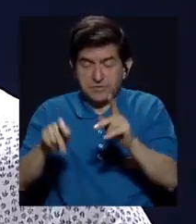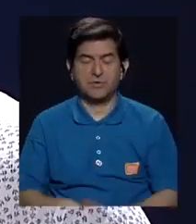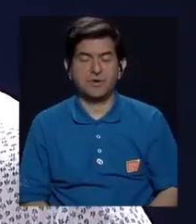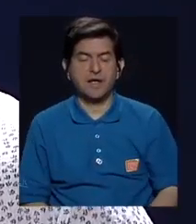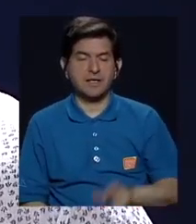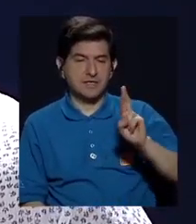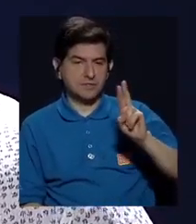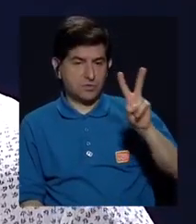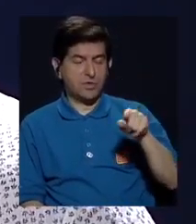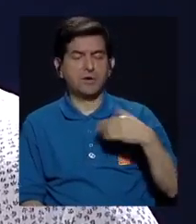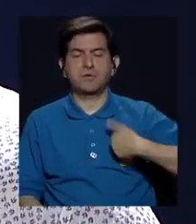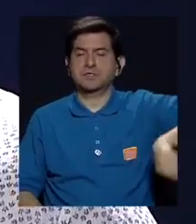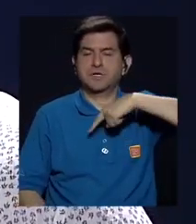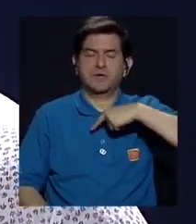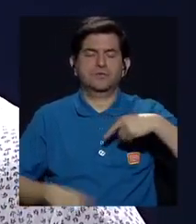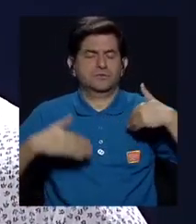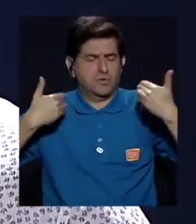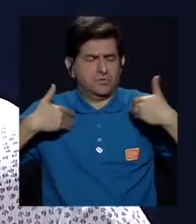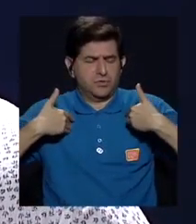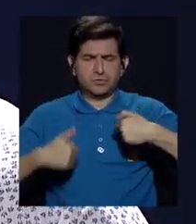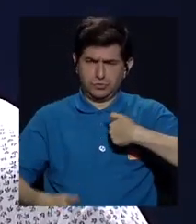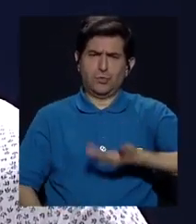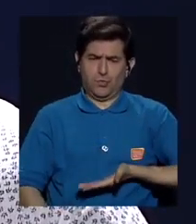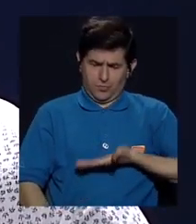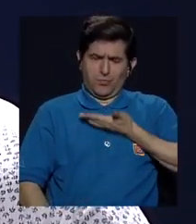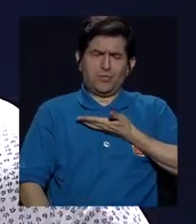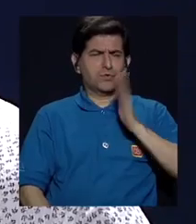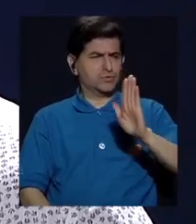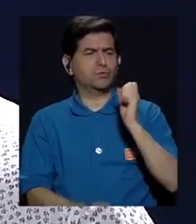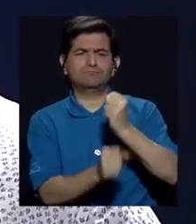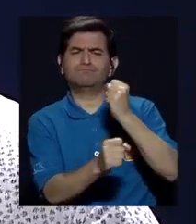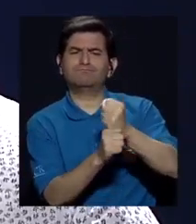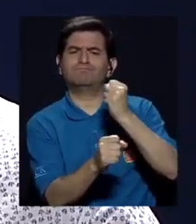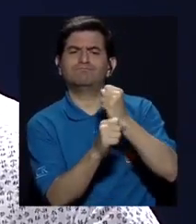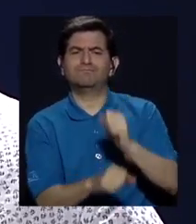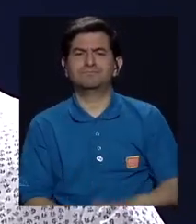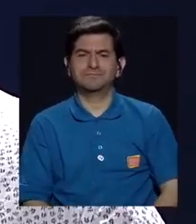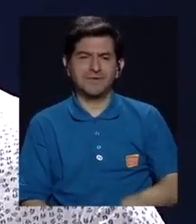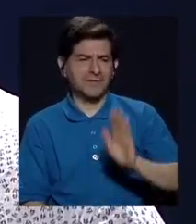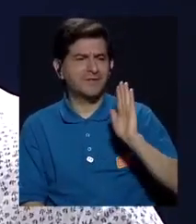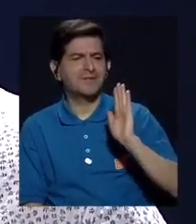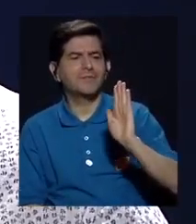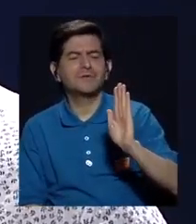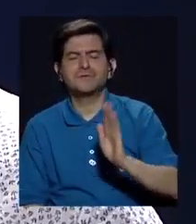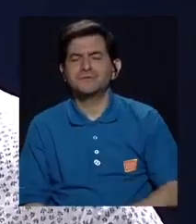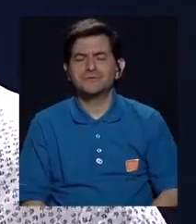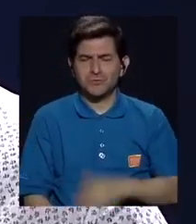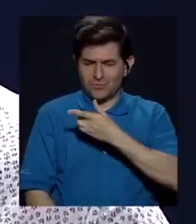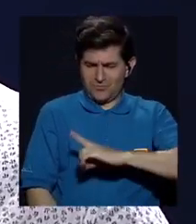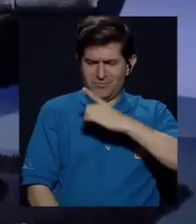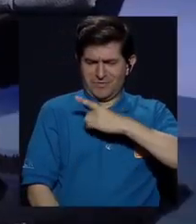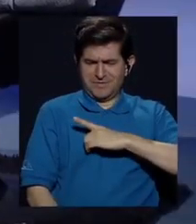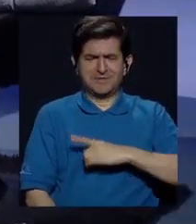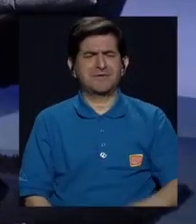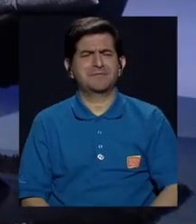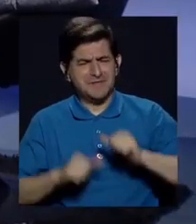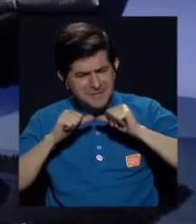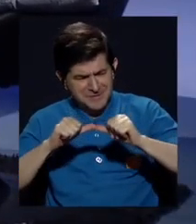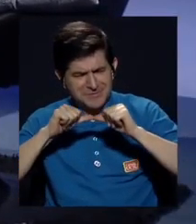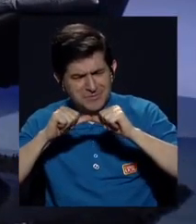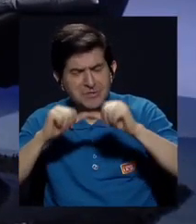Rebeca, pues estamos contentísimos. Yo me siento súper orgulloso de su trabajo, de su disciplina ferviente